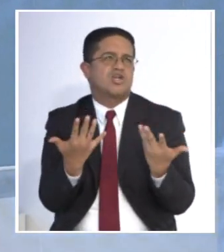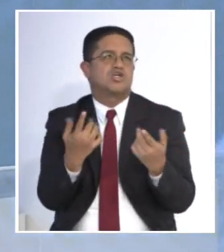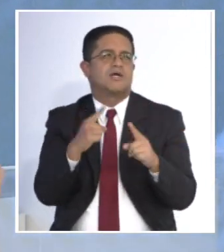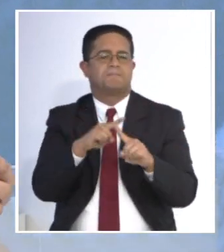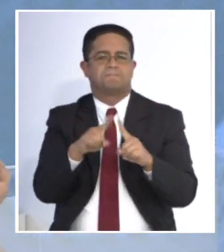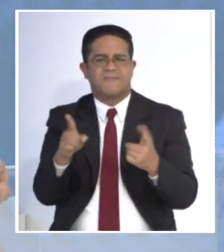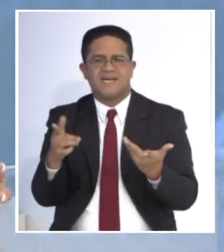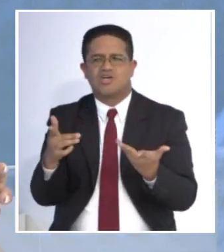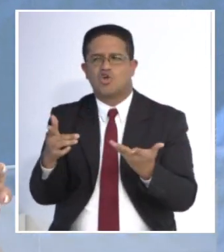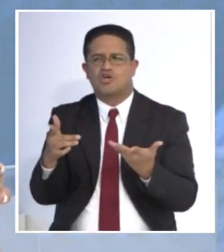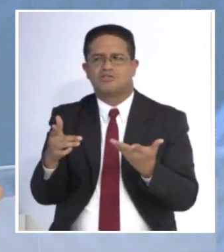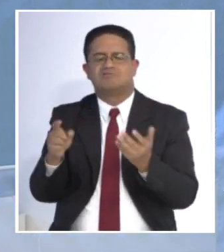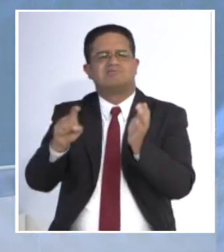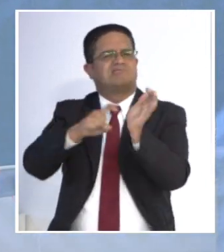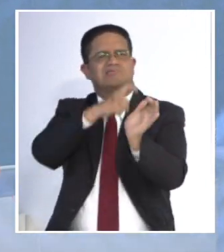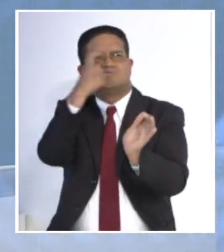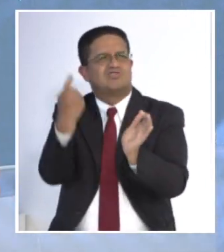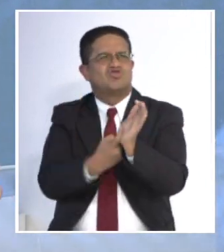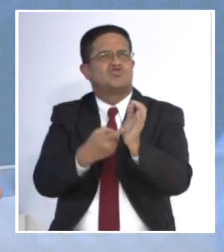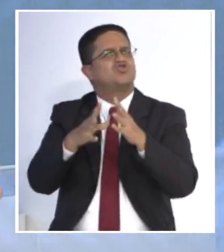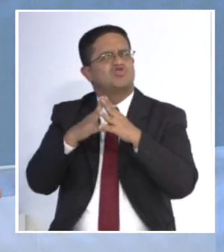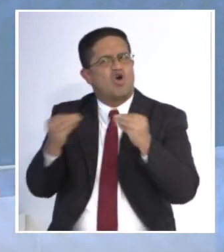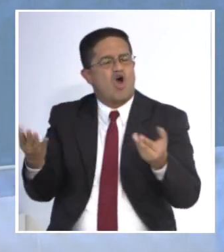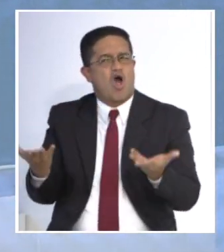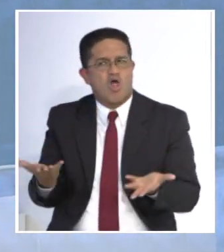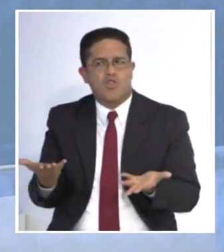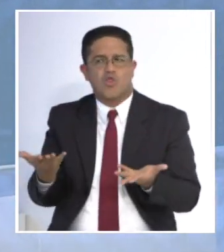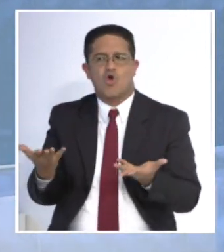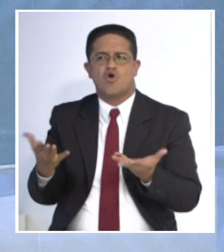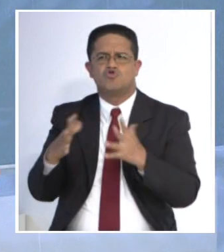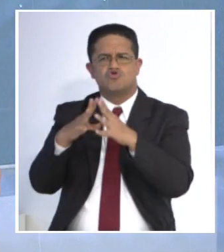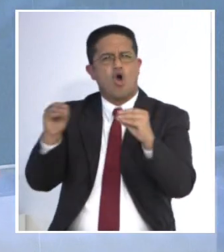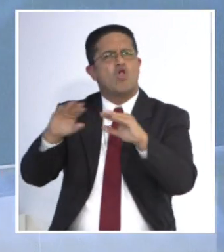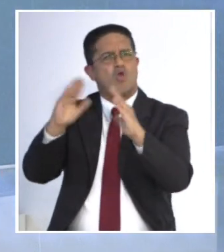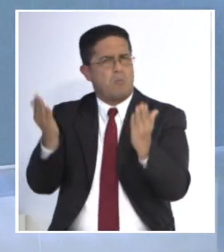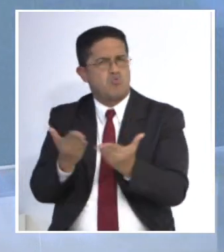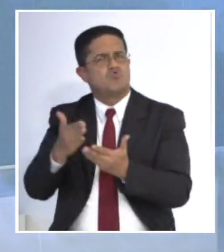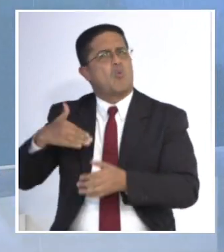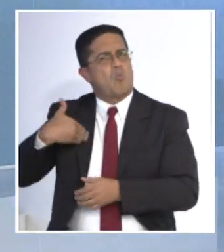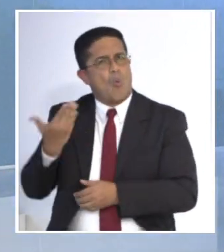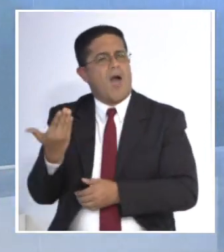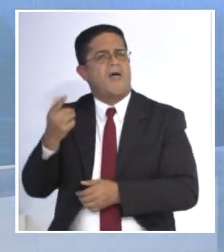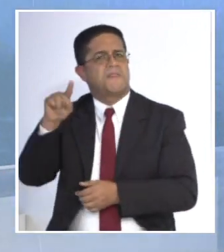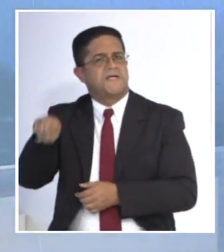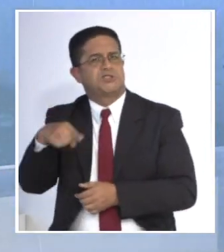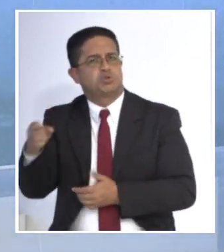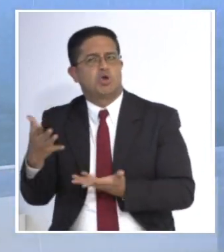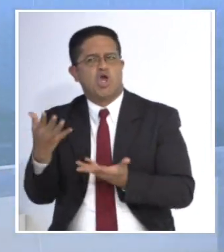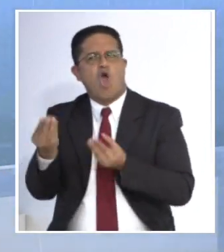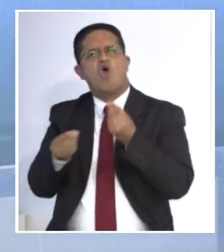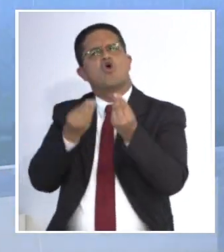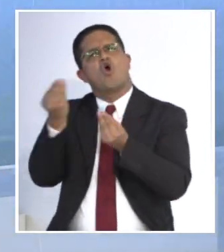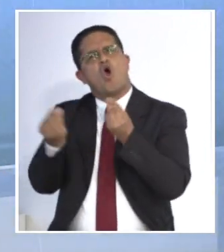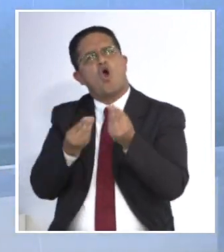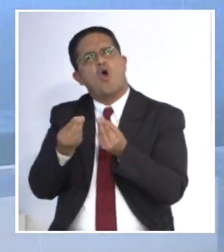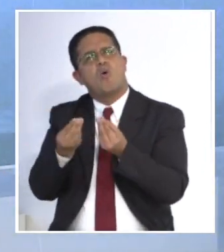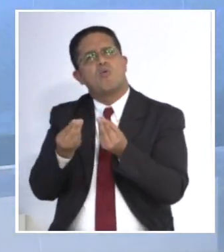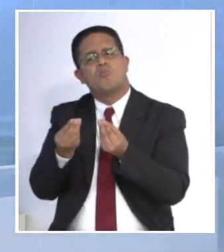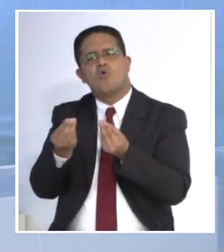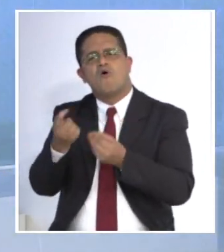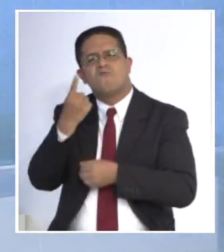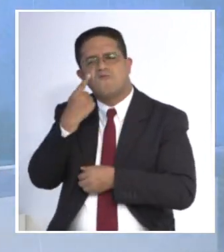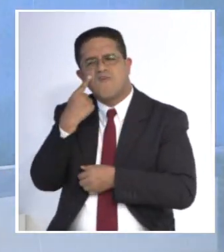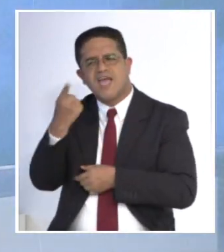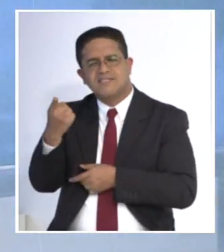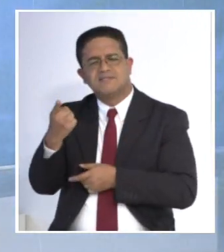puede aplicar para todas las lesiones, para todo el mundo, y además, ¿cómo determinan ustedes el paso a